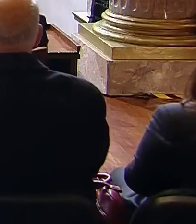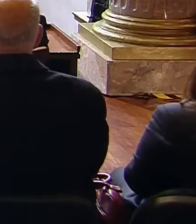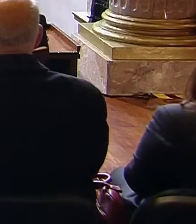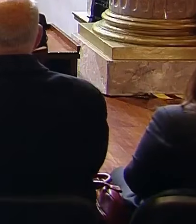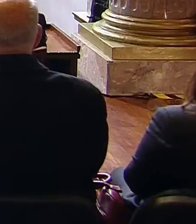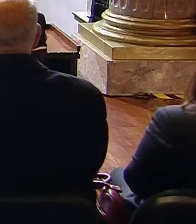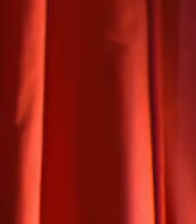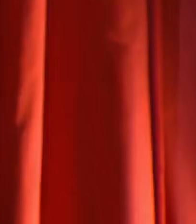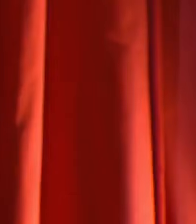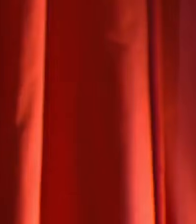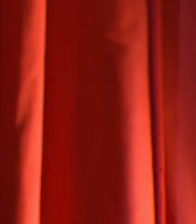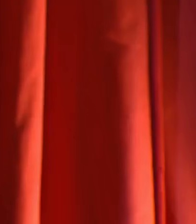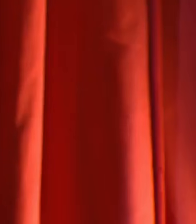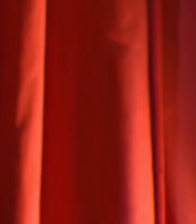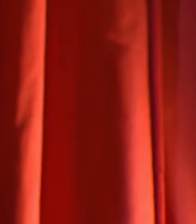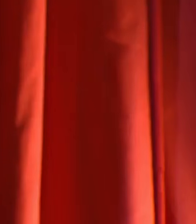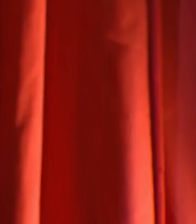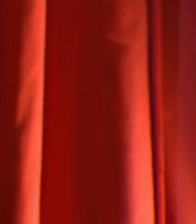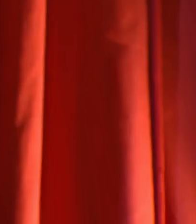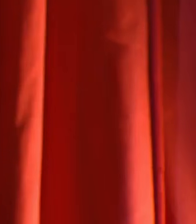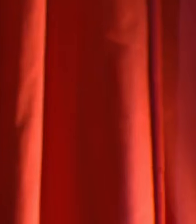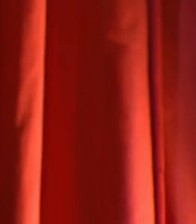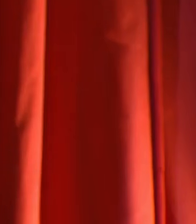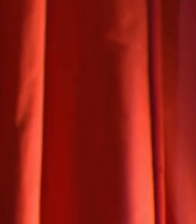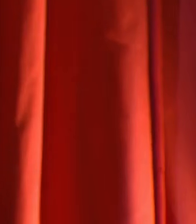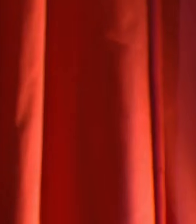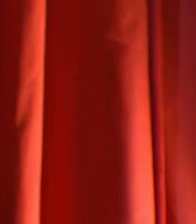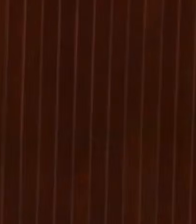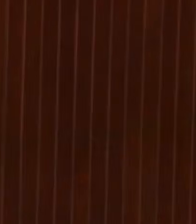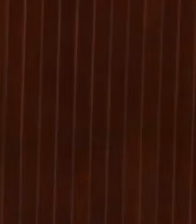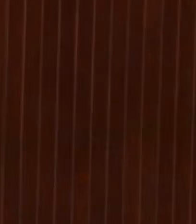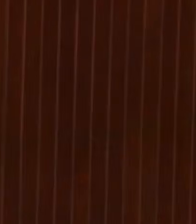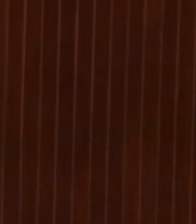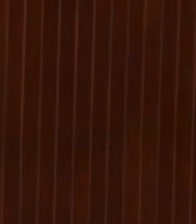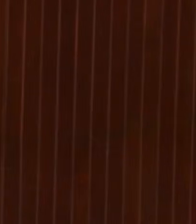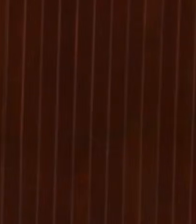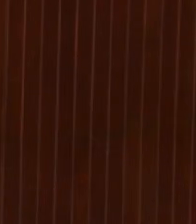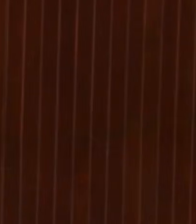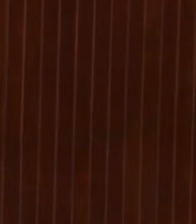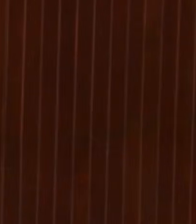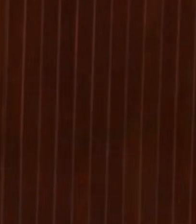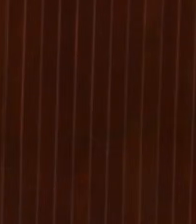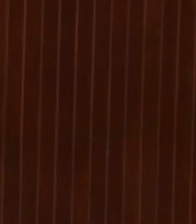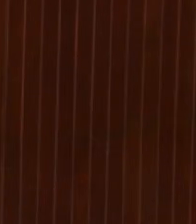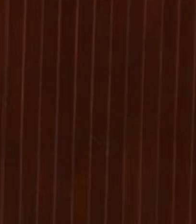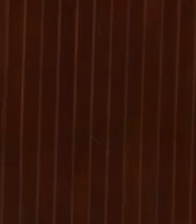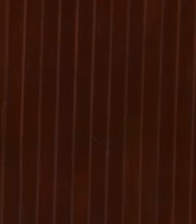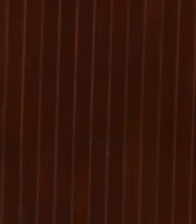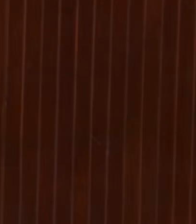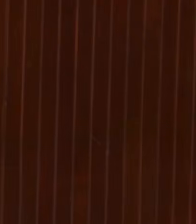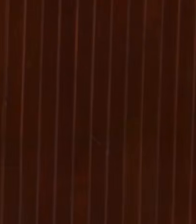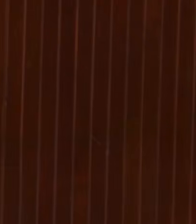erradicando el nepotismo y fortaleciendo la democracia, la justicia para todas y todos y un